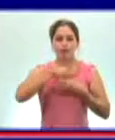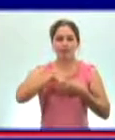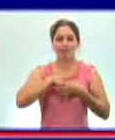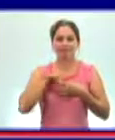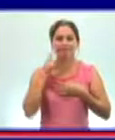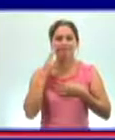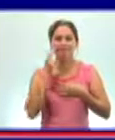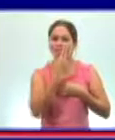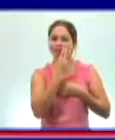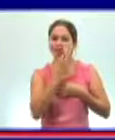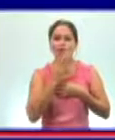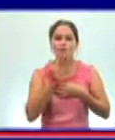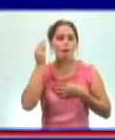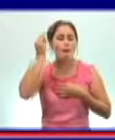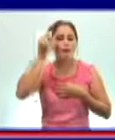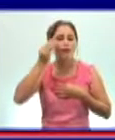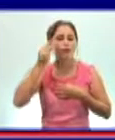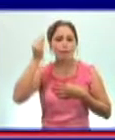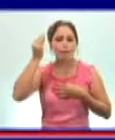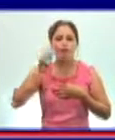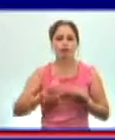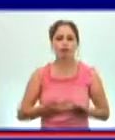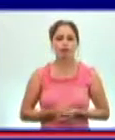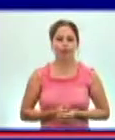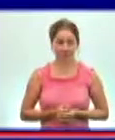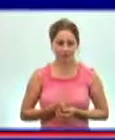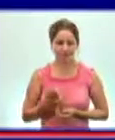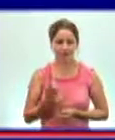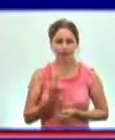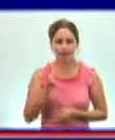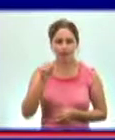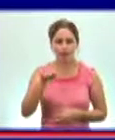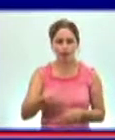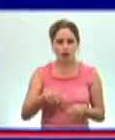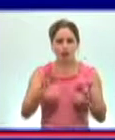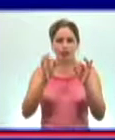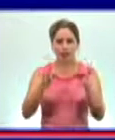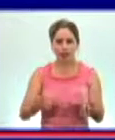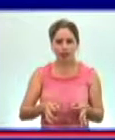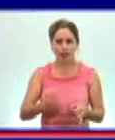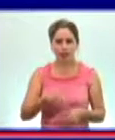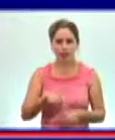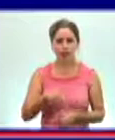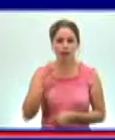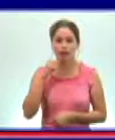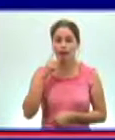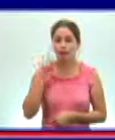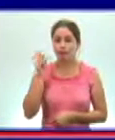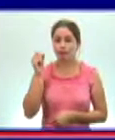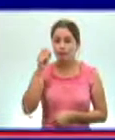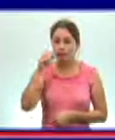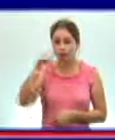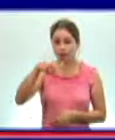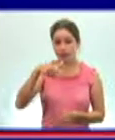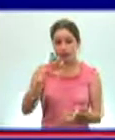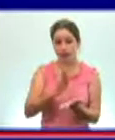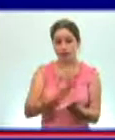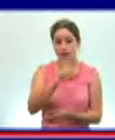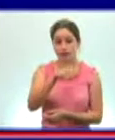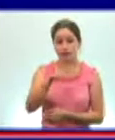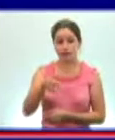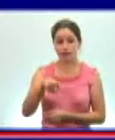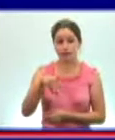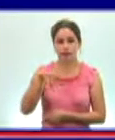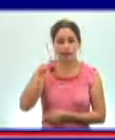sencillamente entendemos sobre José Martí. Pero de eso se trata, de que ustedes al final de esta clase logran entender cómo se